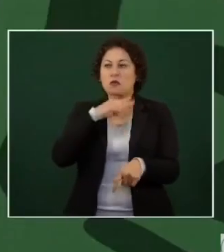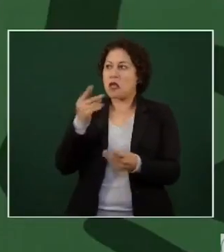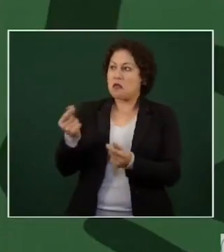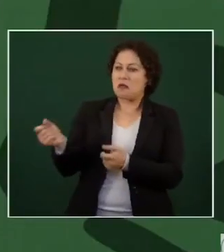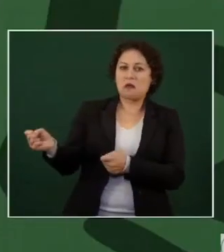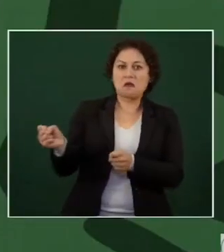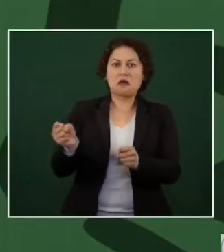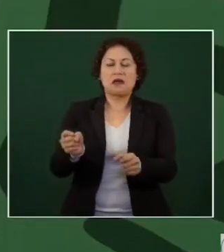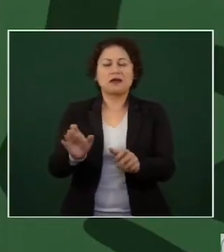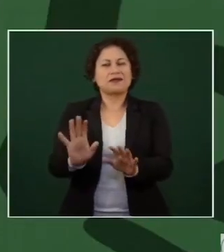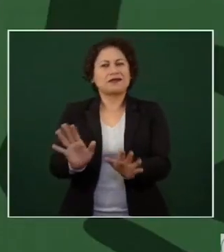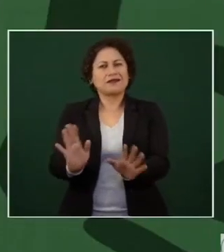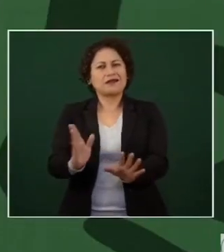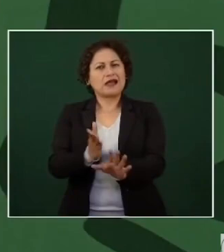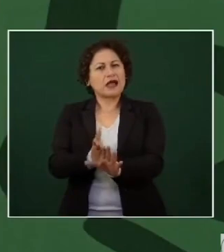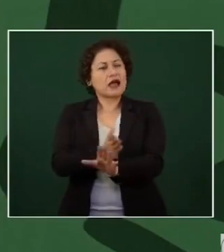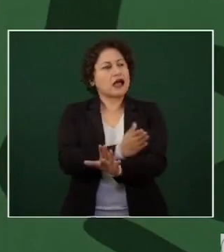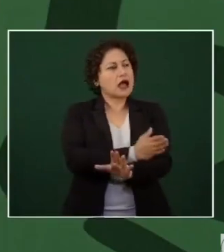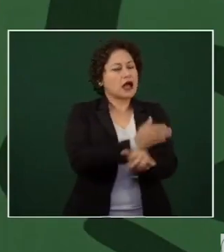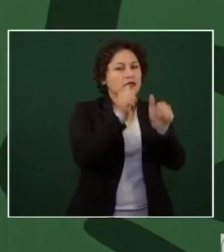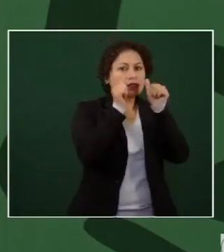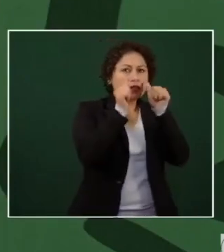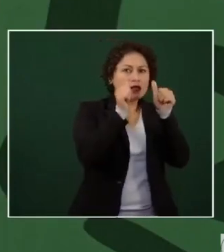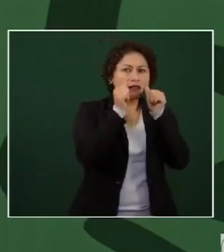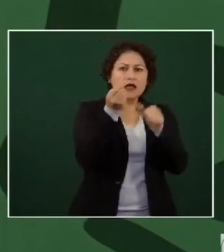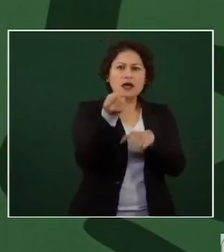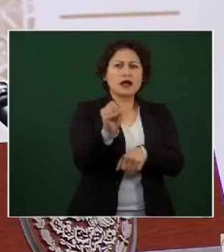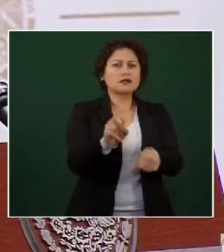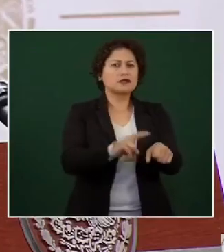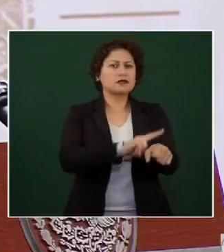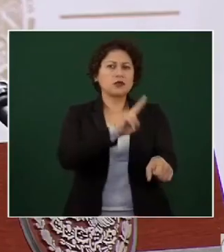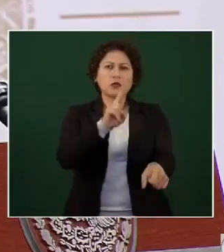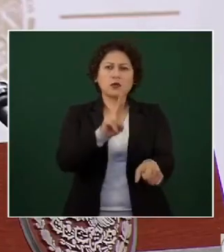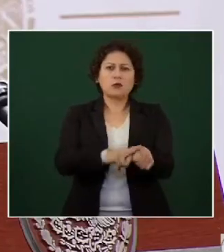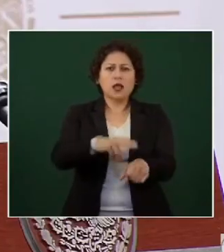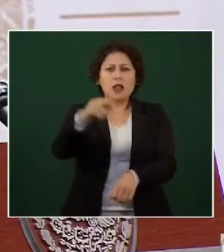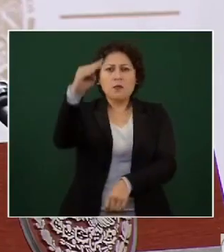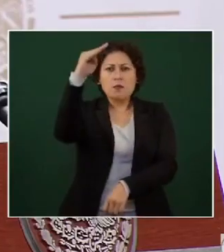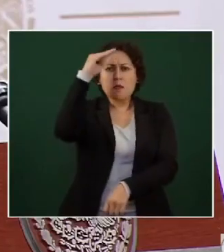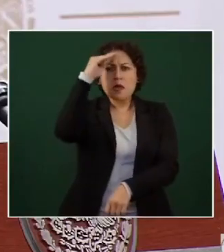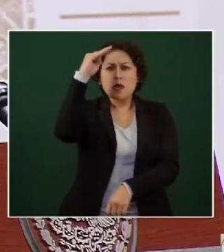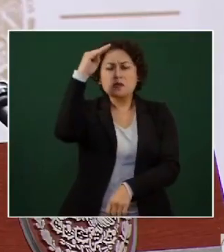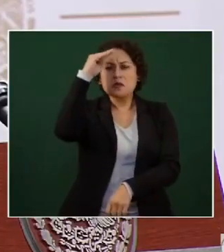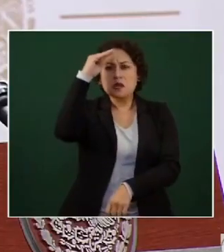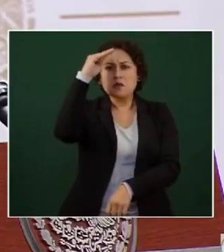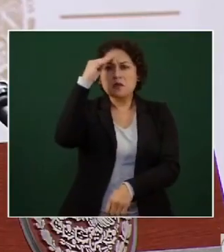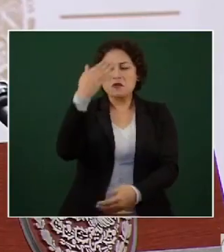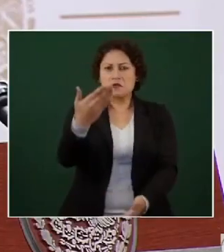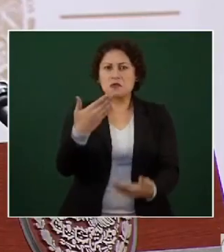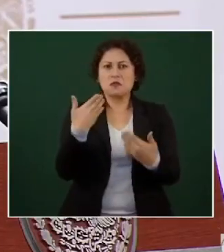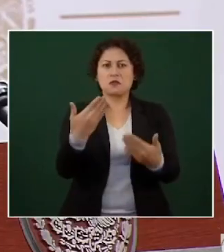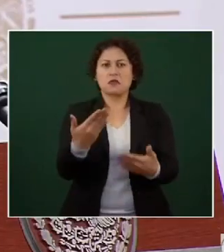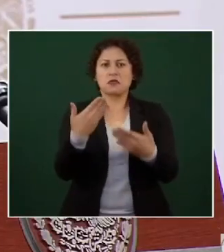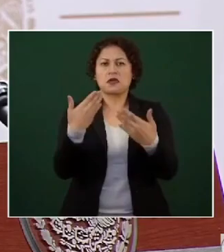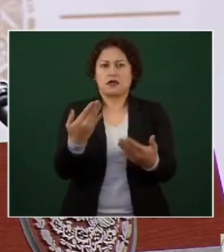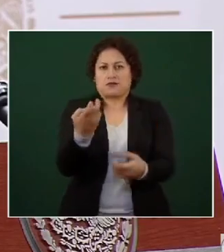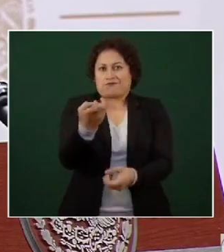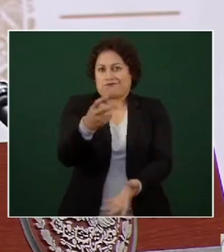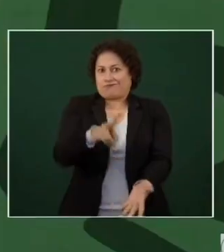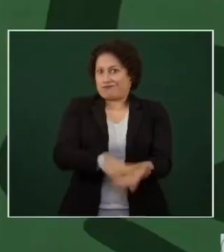que a veces es el menos común de los sentidos. Entonces, y vale